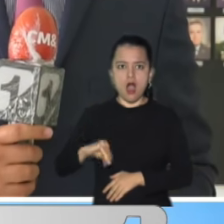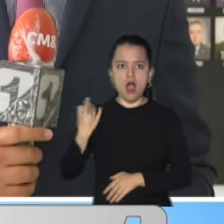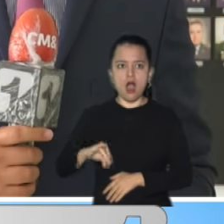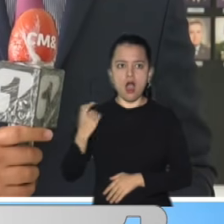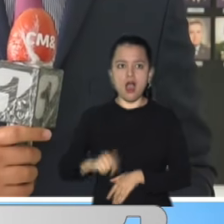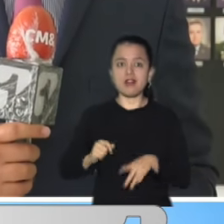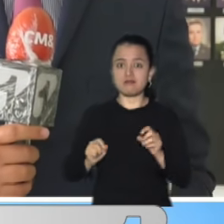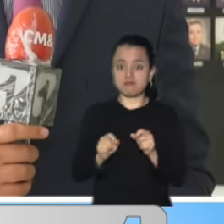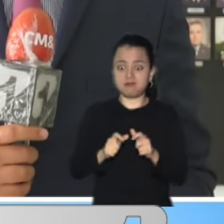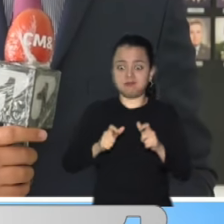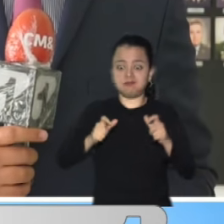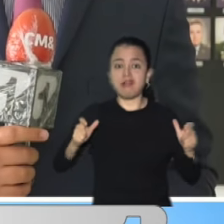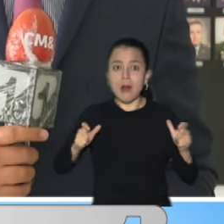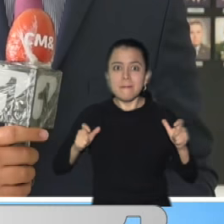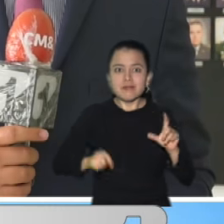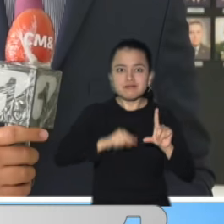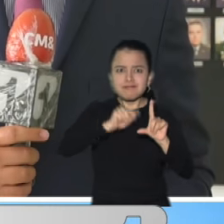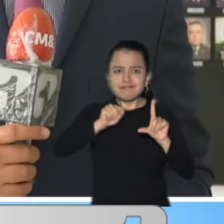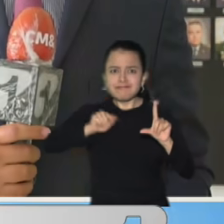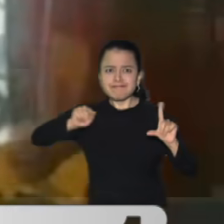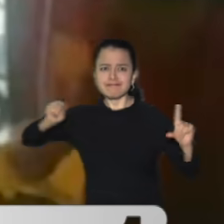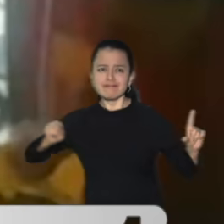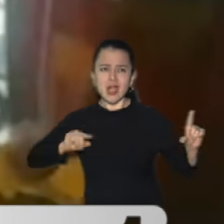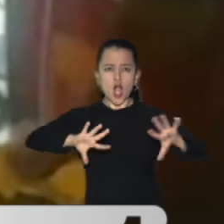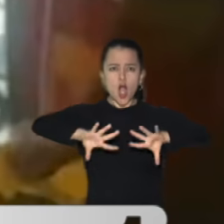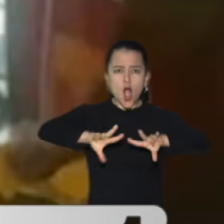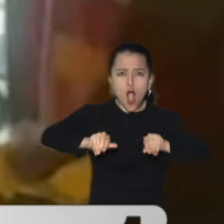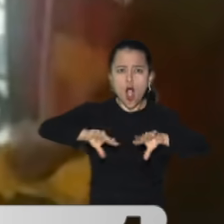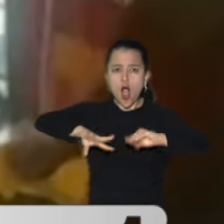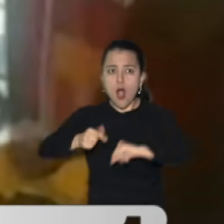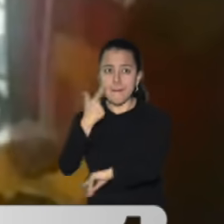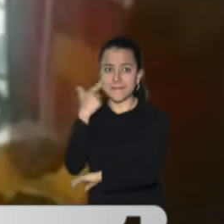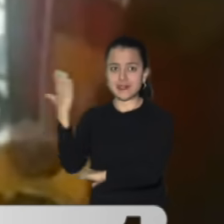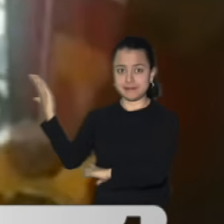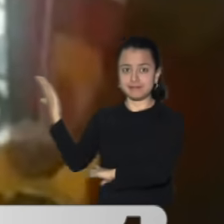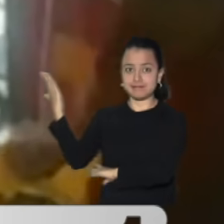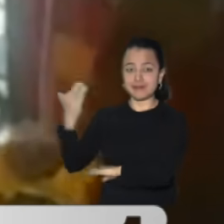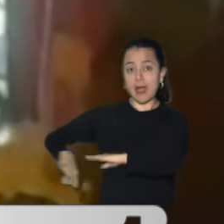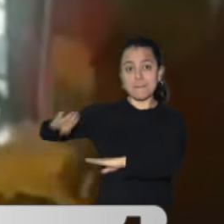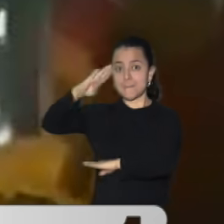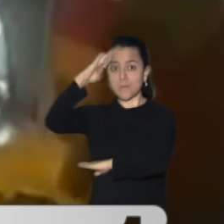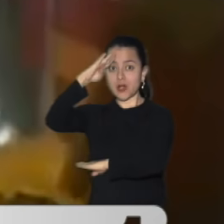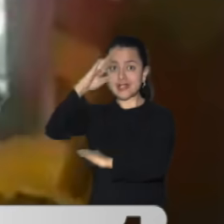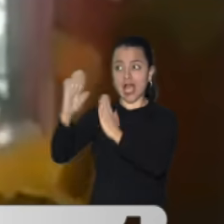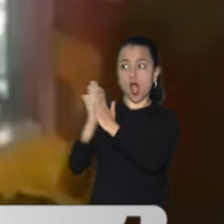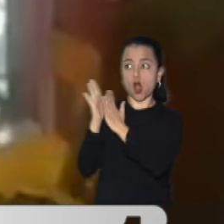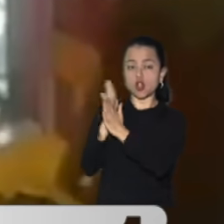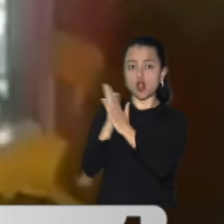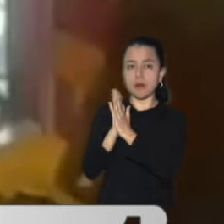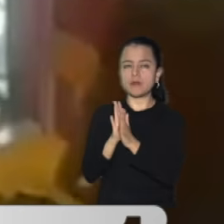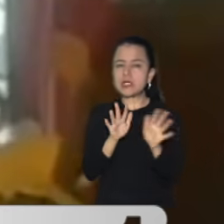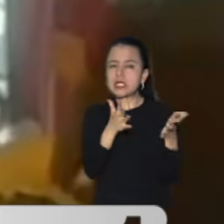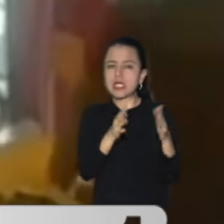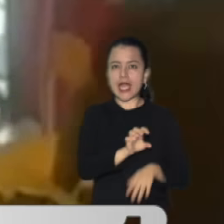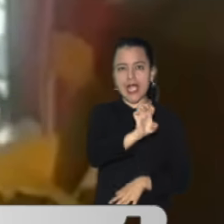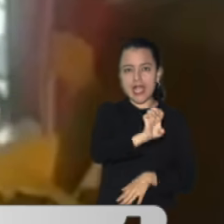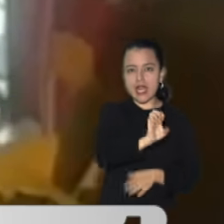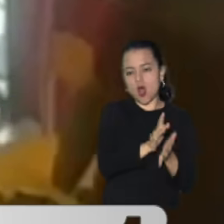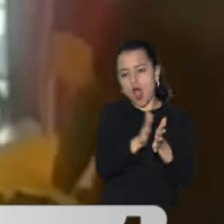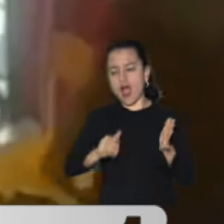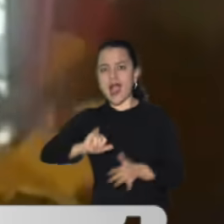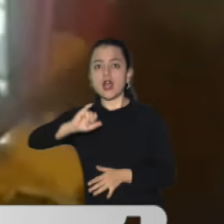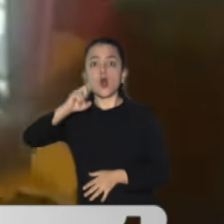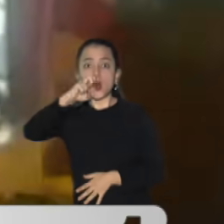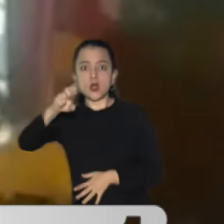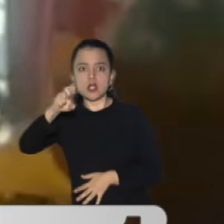hurto a personas en lo corrido de este año, pues según cifras de la policía consultadas por CMI, entre enero y junio de este